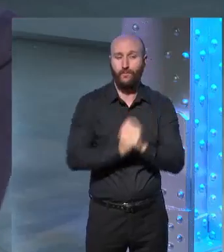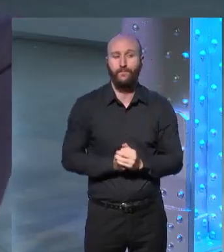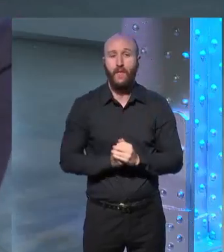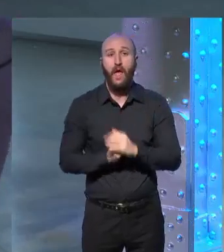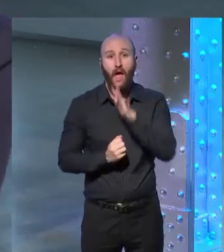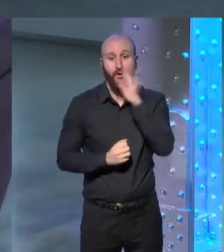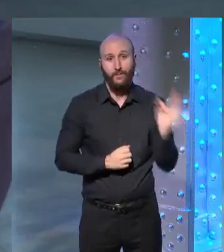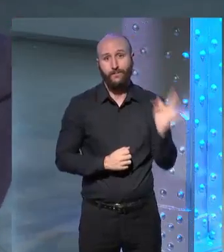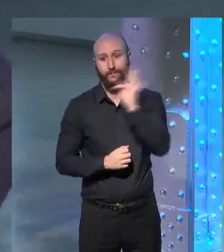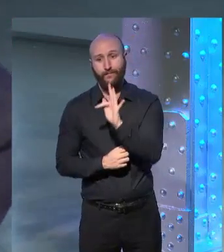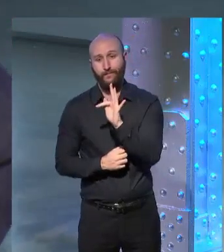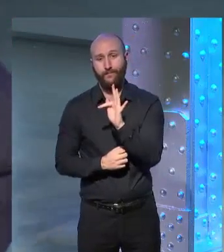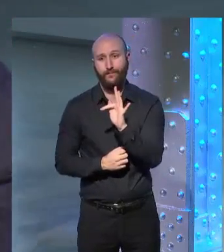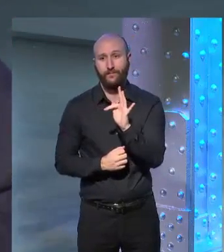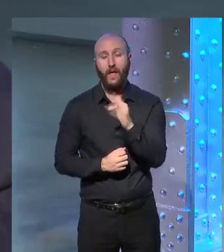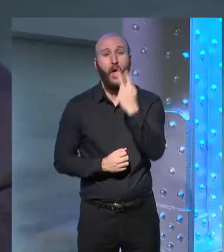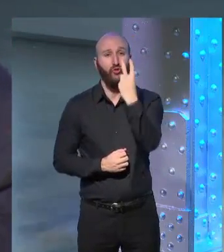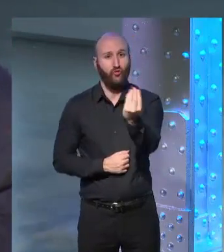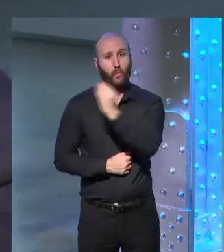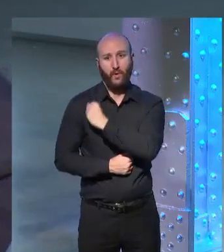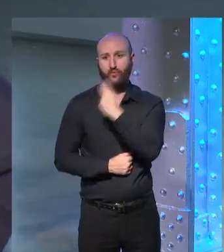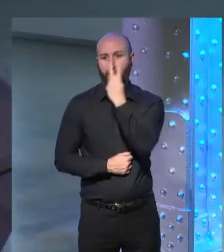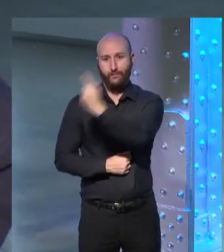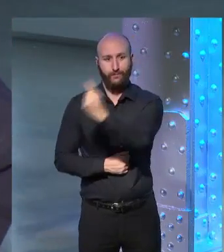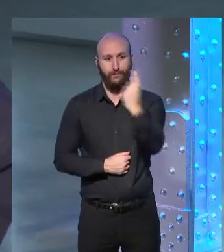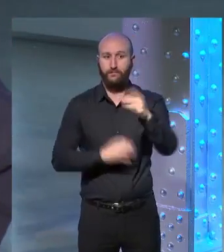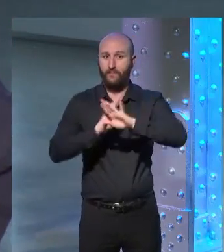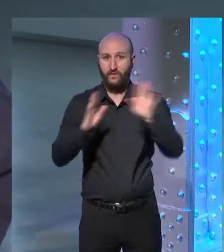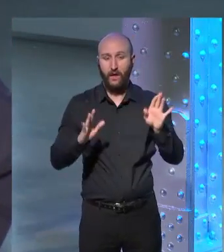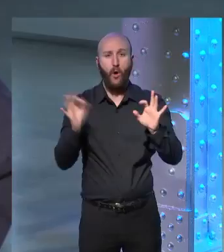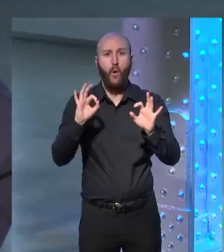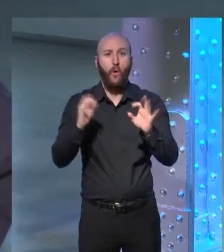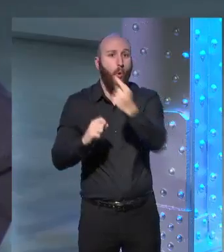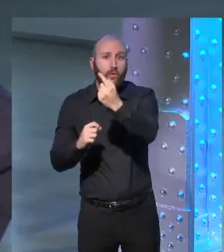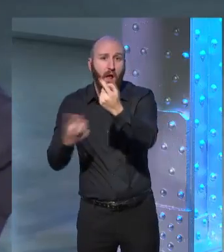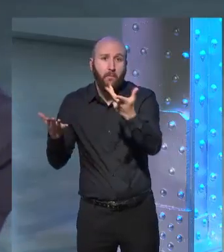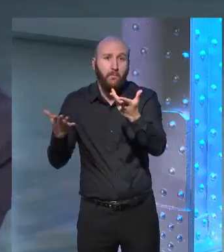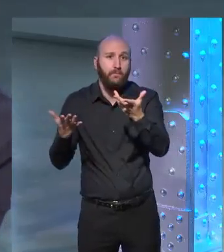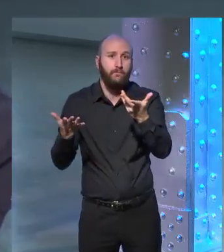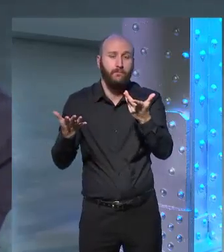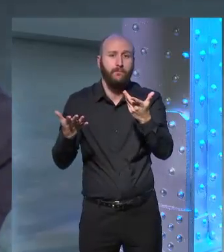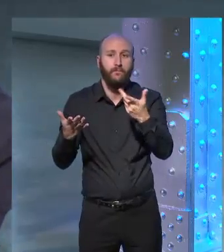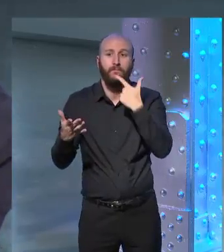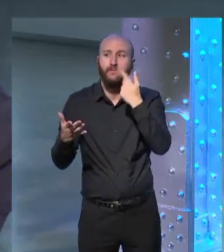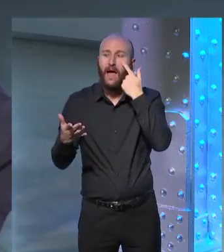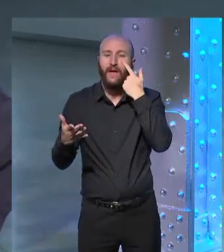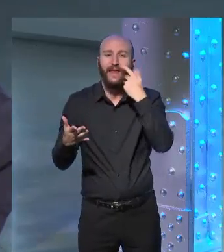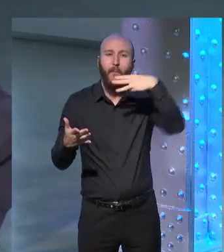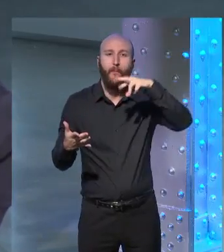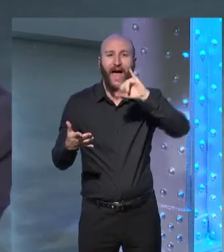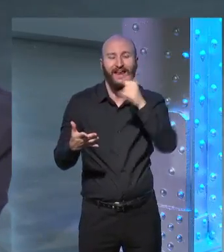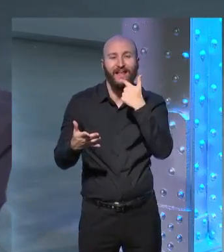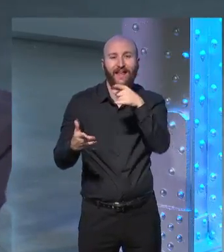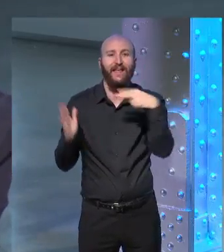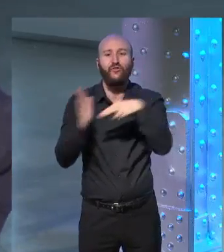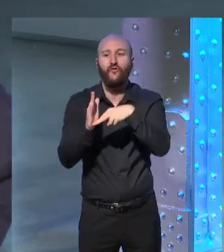dos últimas intervenciones del público, si os parece, y hacemos o una, María, que tiene enchufe, que para eso lo ha